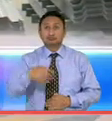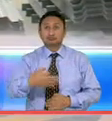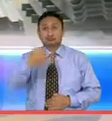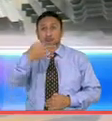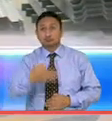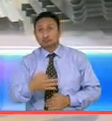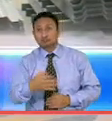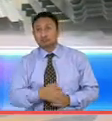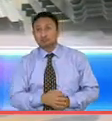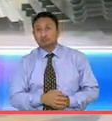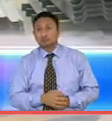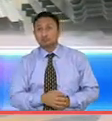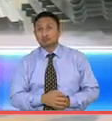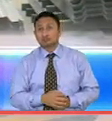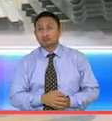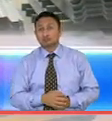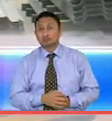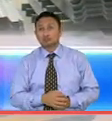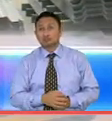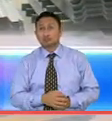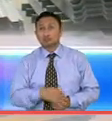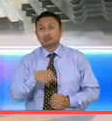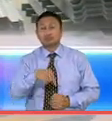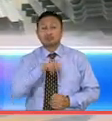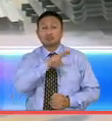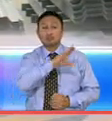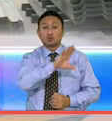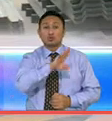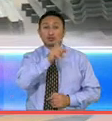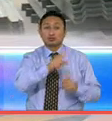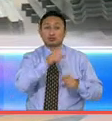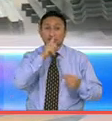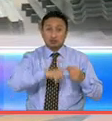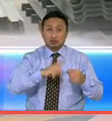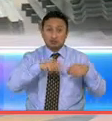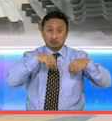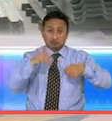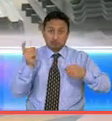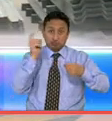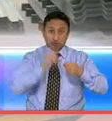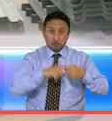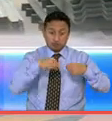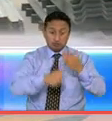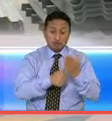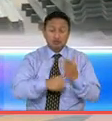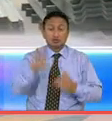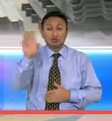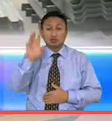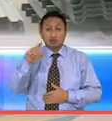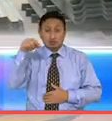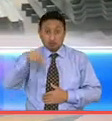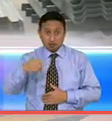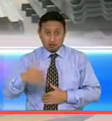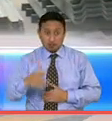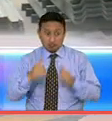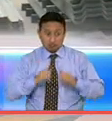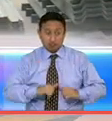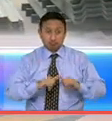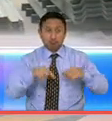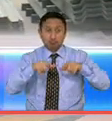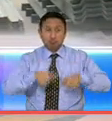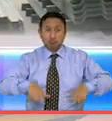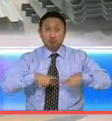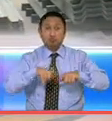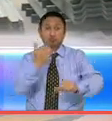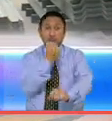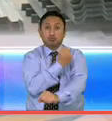primeros 250 colaboradores de la ciudad de Quito directos que se han inscrito, hemos registrado en el Ministerio de Salud para poder seguir siendo este un punto de